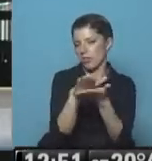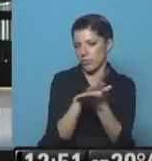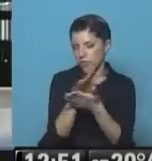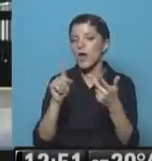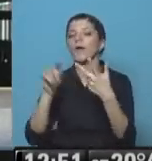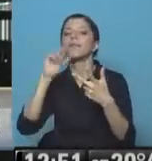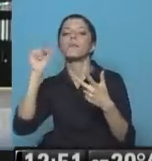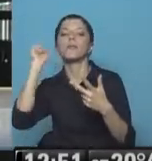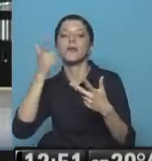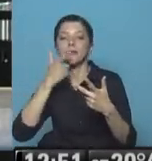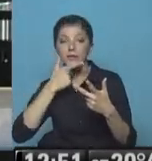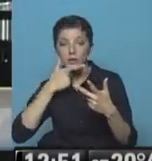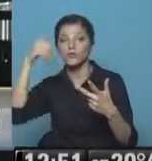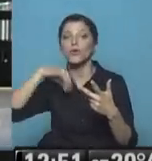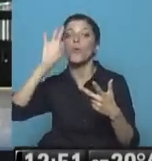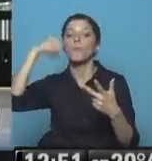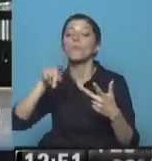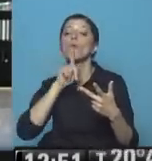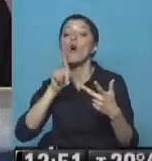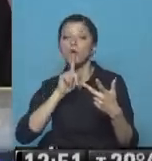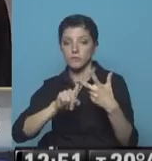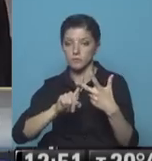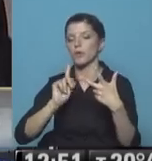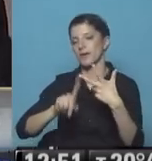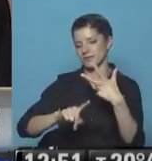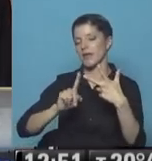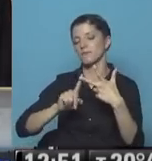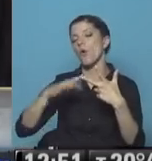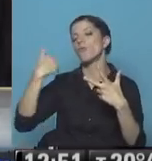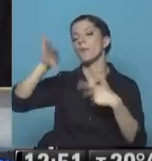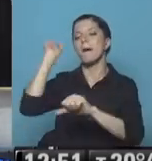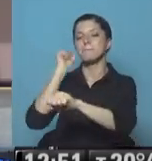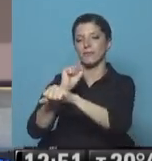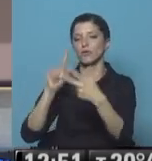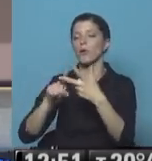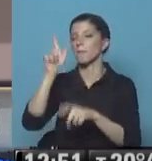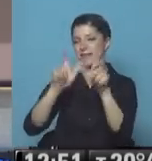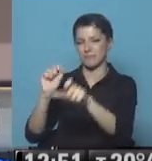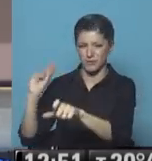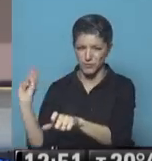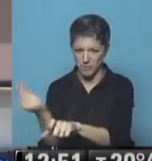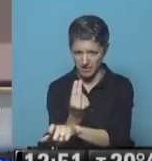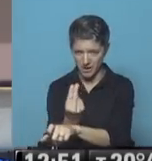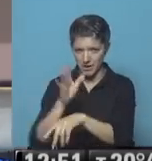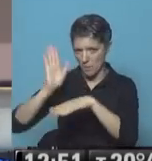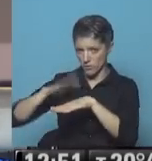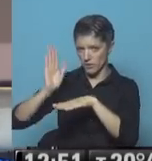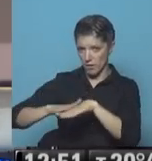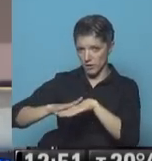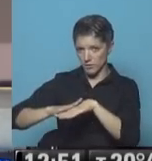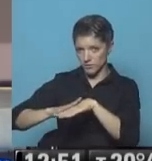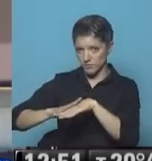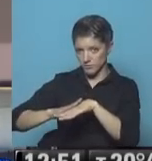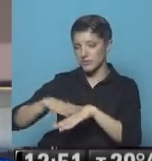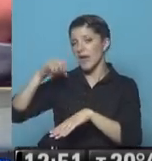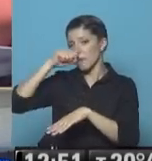Ríos Montt, que lo hemos visto en más de una oportunidad, aunque en el caso de Ríos Montt fue más por el tema de genocidio, de asesinato de campesinos